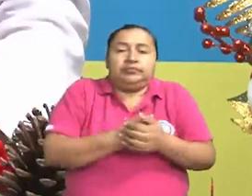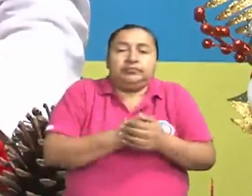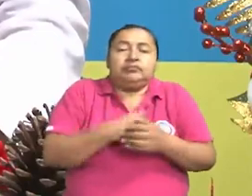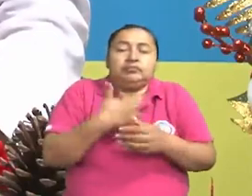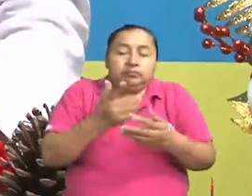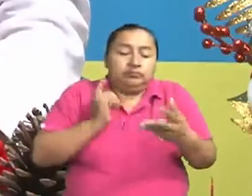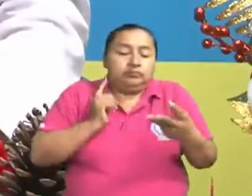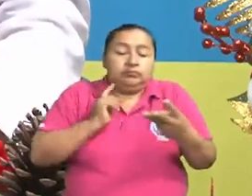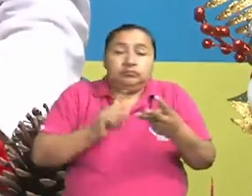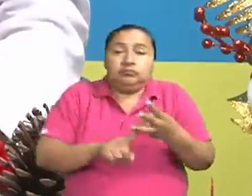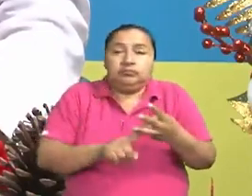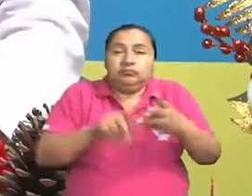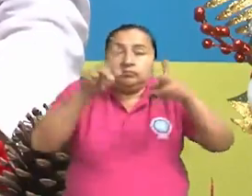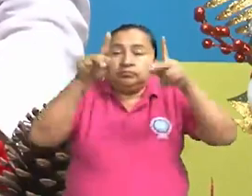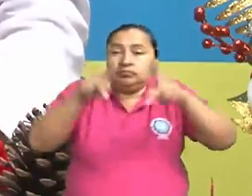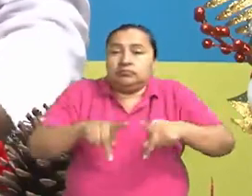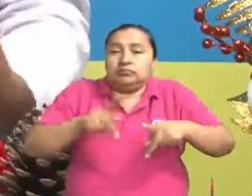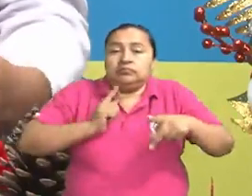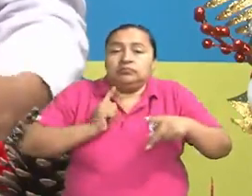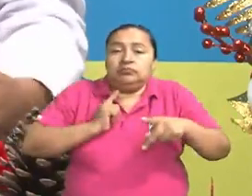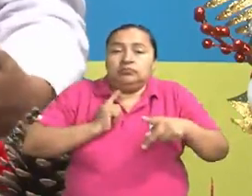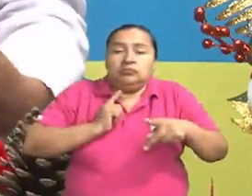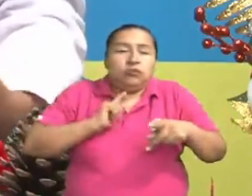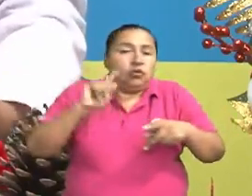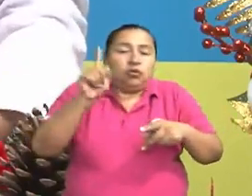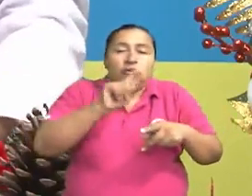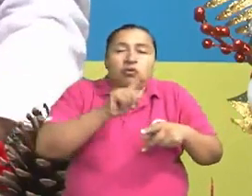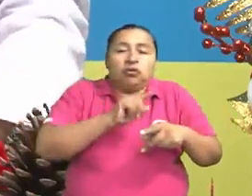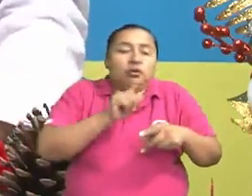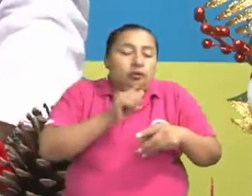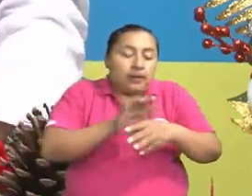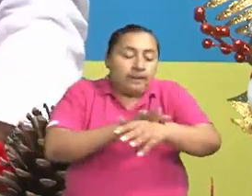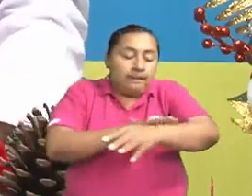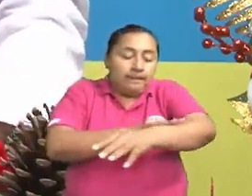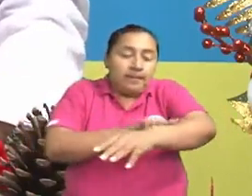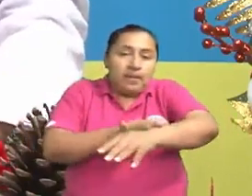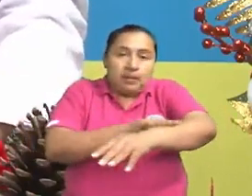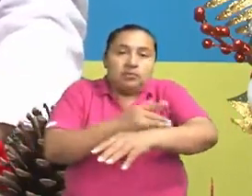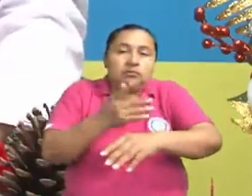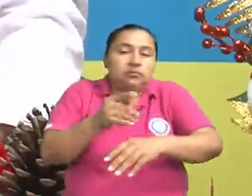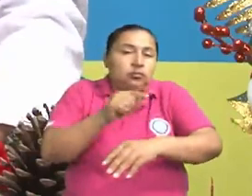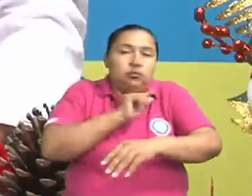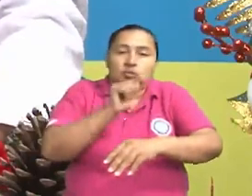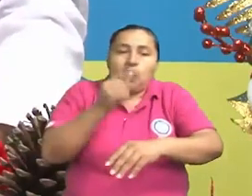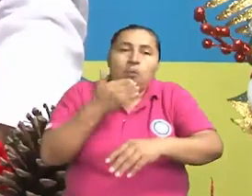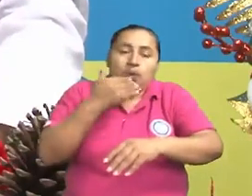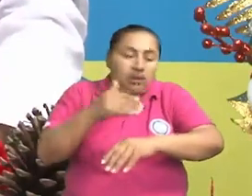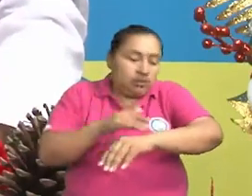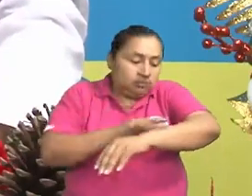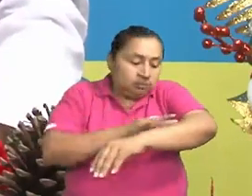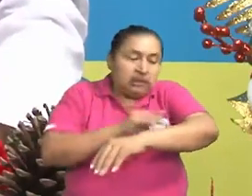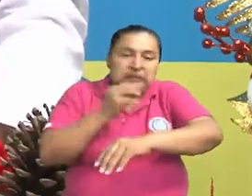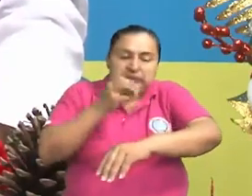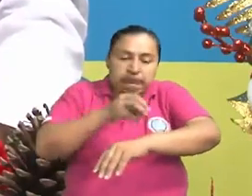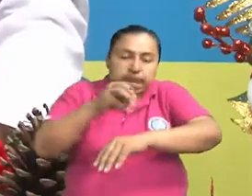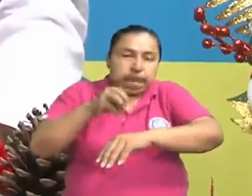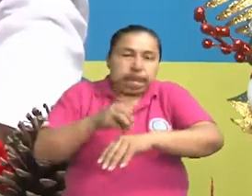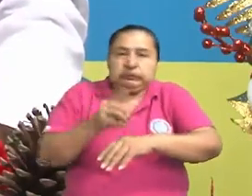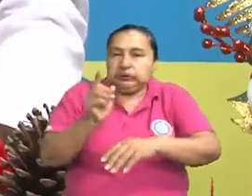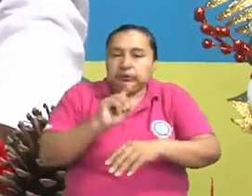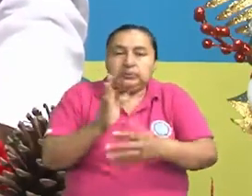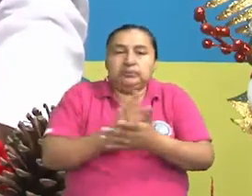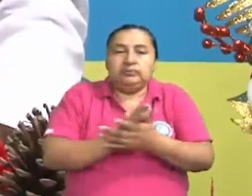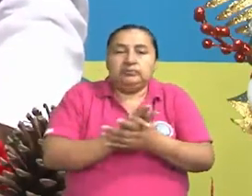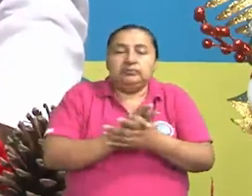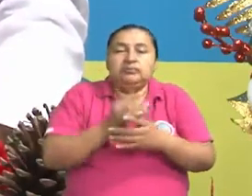También está contraindicado aquellas personas que no tienen la piel como tal, no es saludable. No saludable no es la